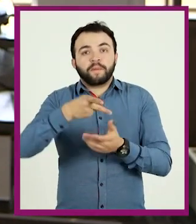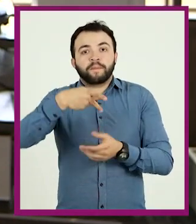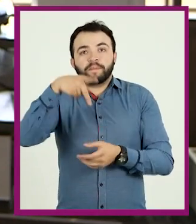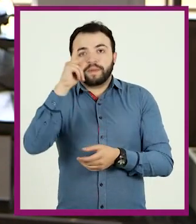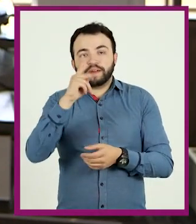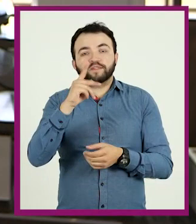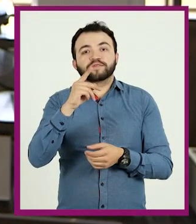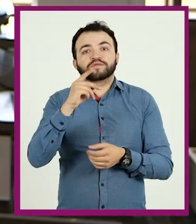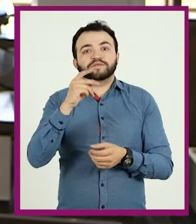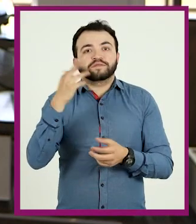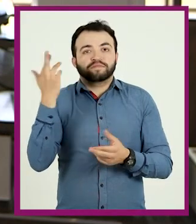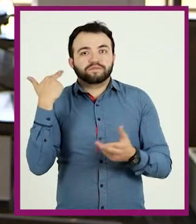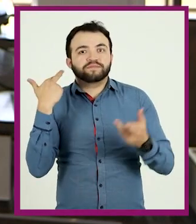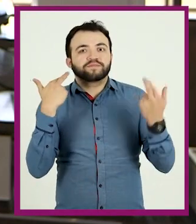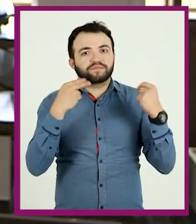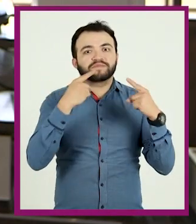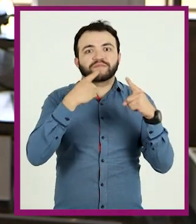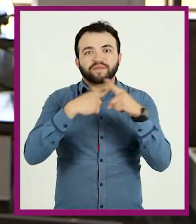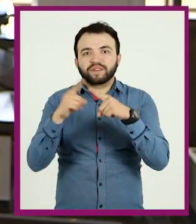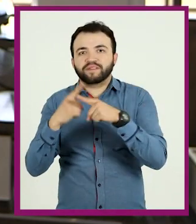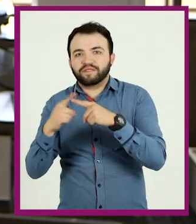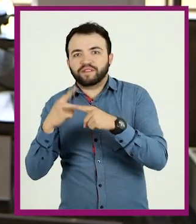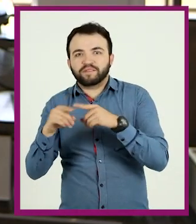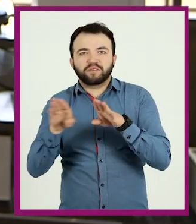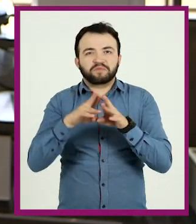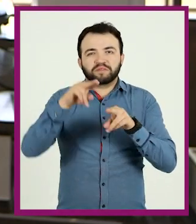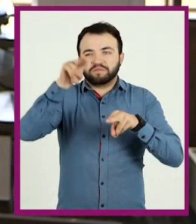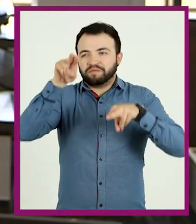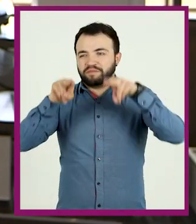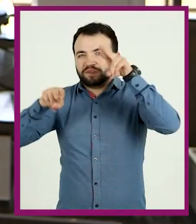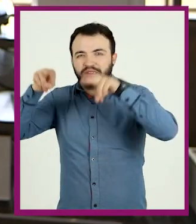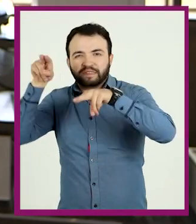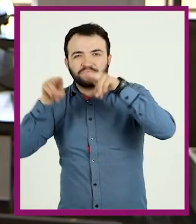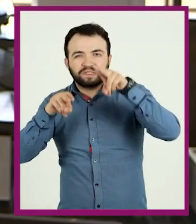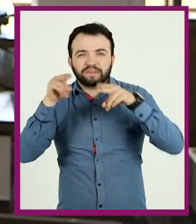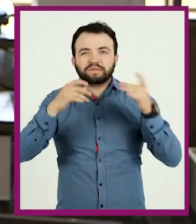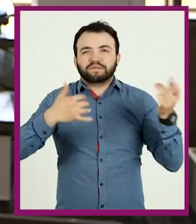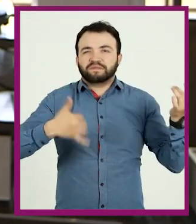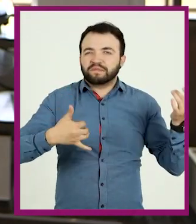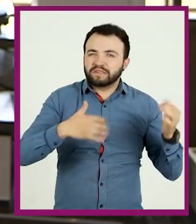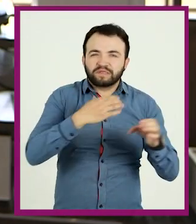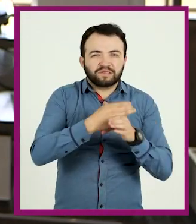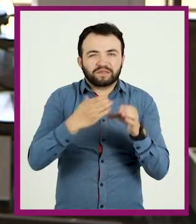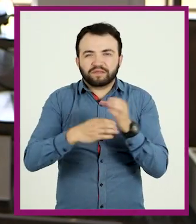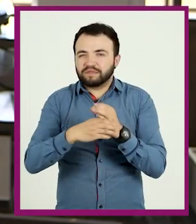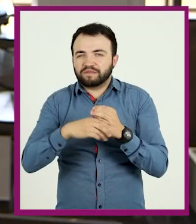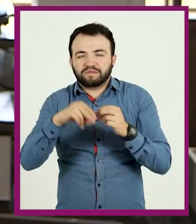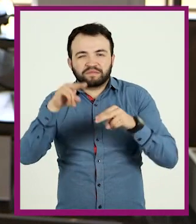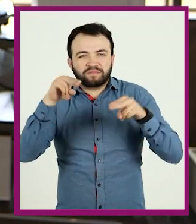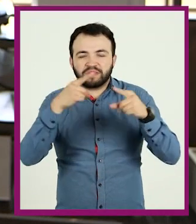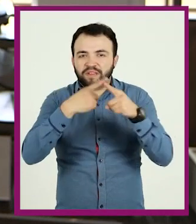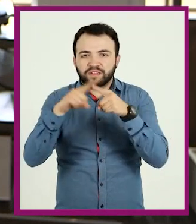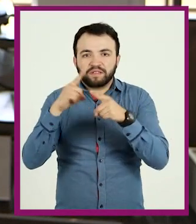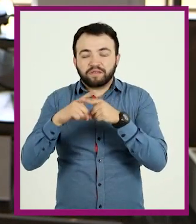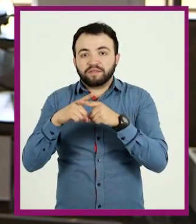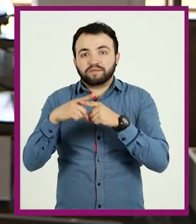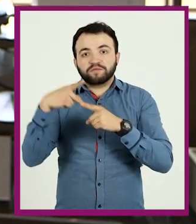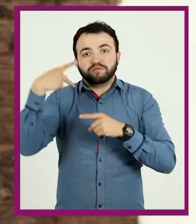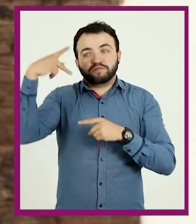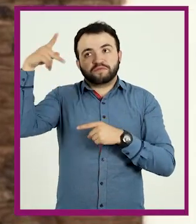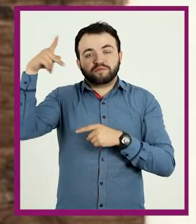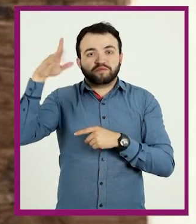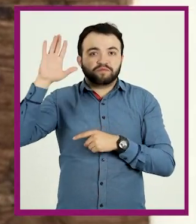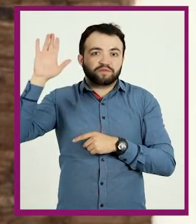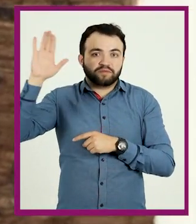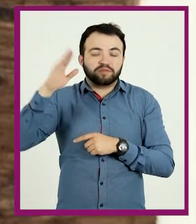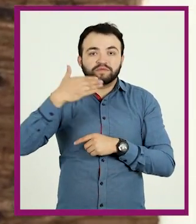modos, que es una forma distinta de escalas, por decirlo así, y sabemos que en esa época funcionaba así gracias a la música griega,